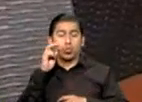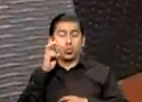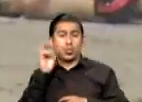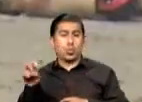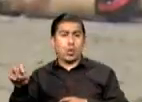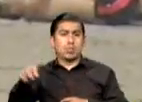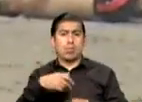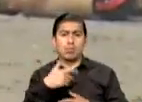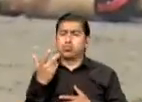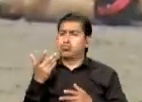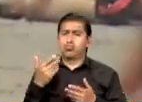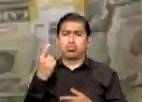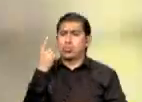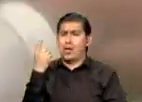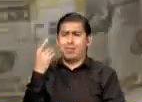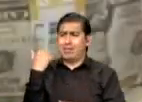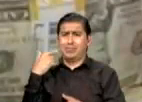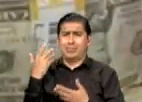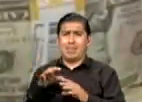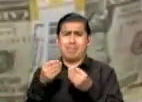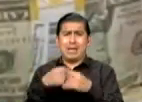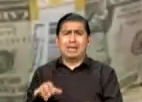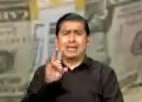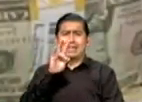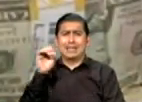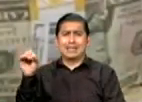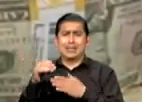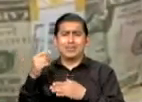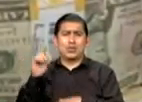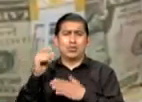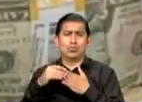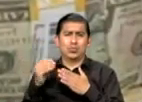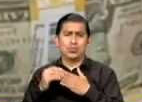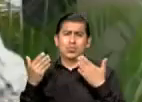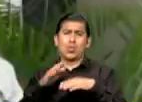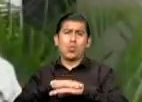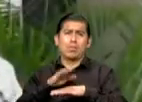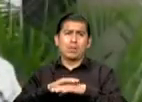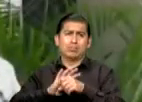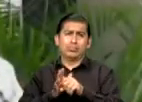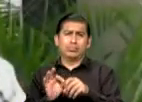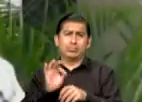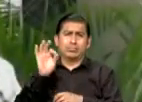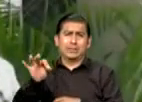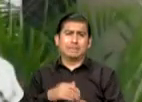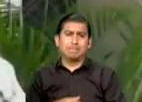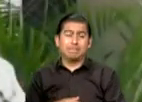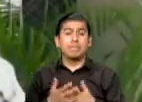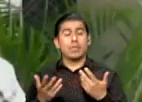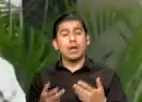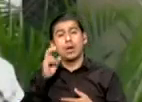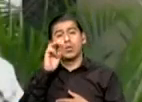ejemplo, registró pérdidas por más de 700 millones de dólares durante los primeros meses de confinamiento. Siempre el sector